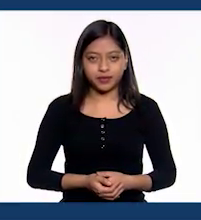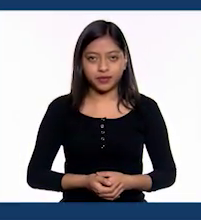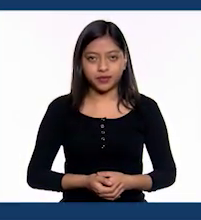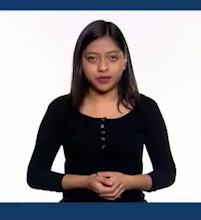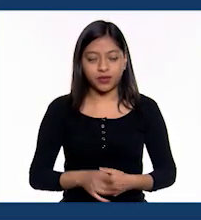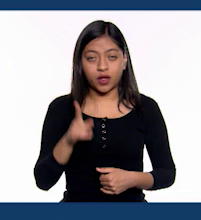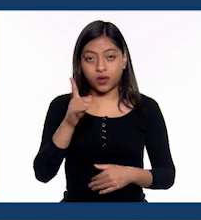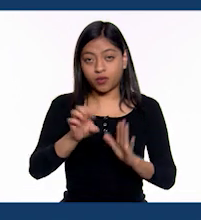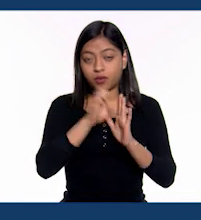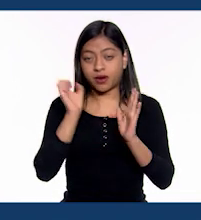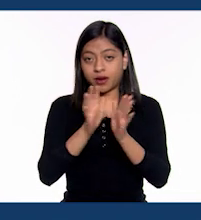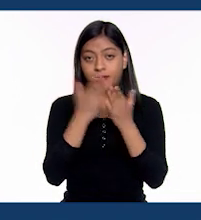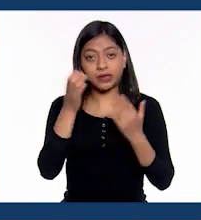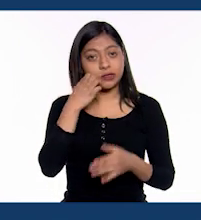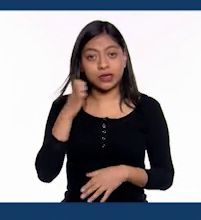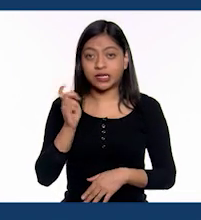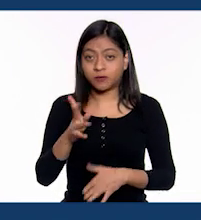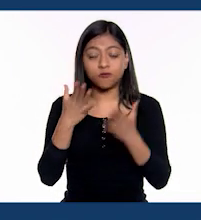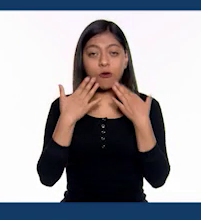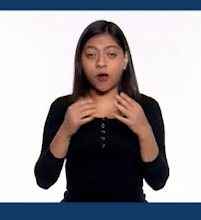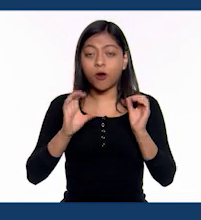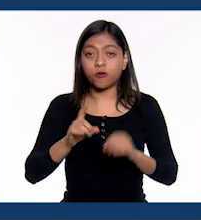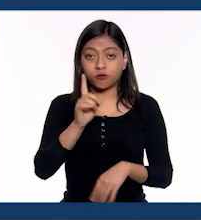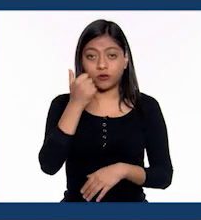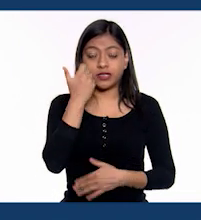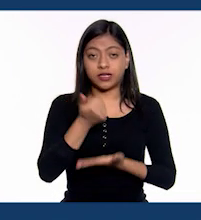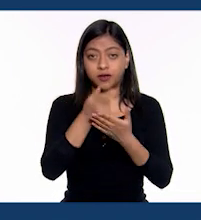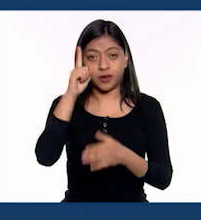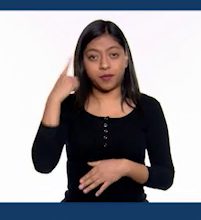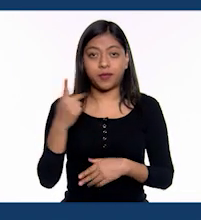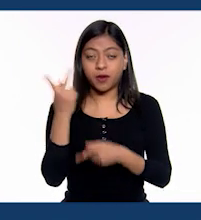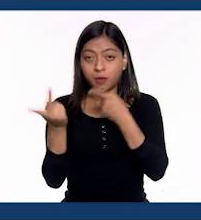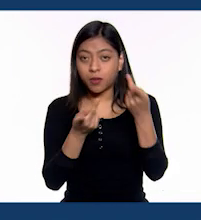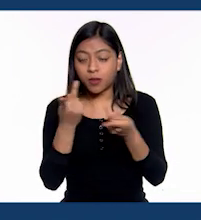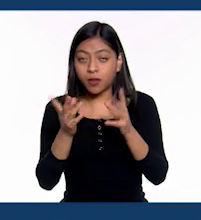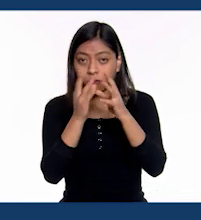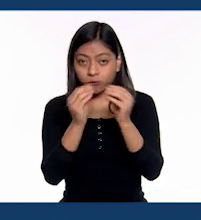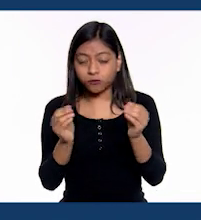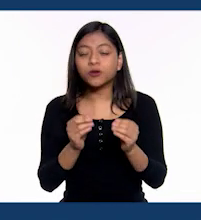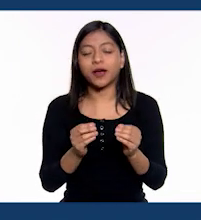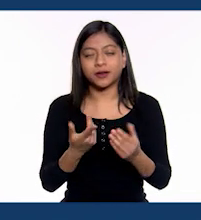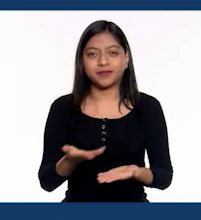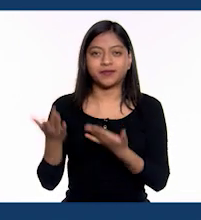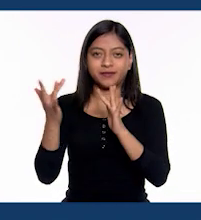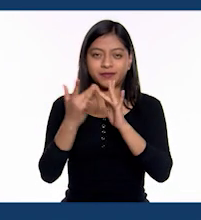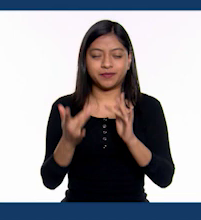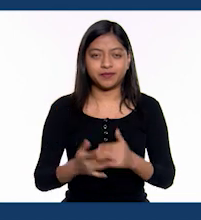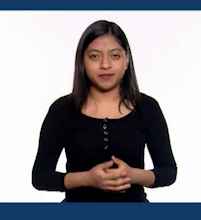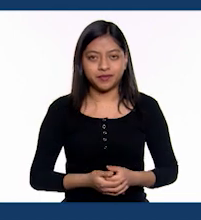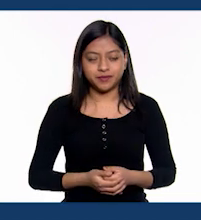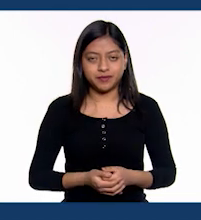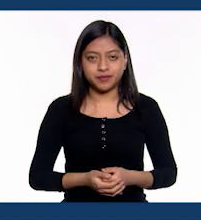Si no tienes el libro de texto o necesitas ayuda para responder las preguntas, contáctanos.